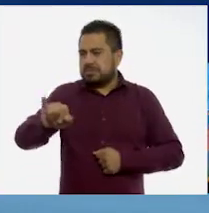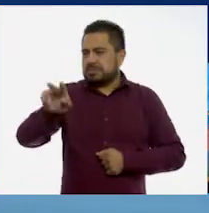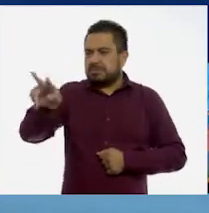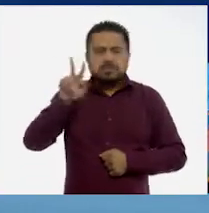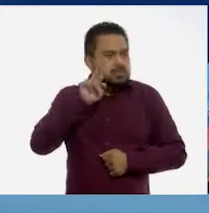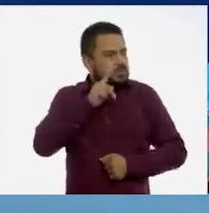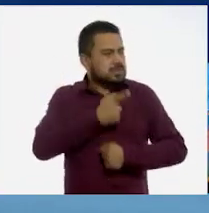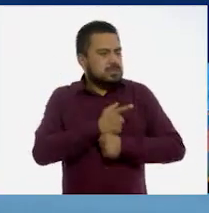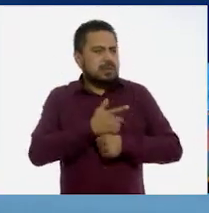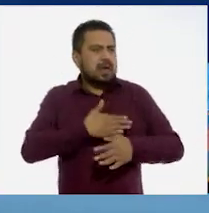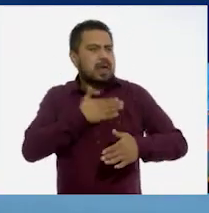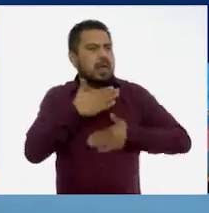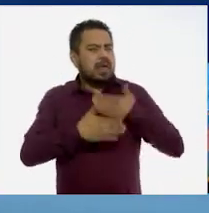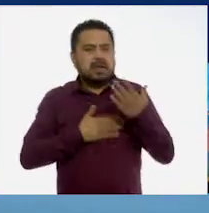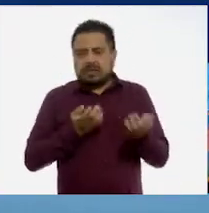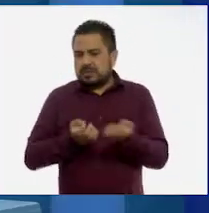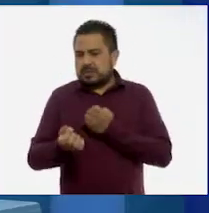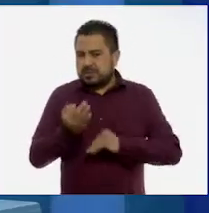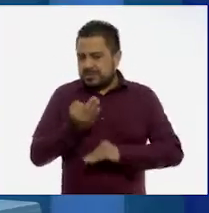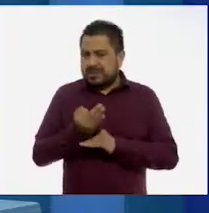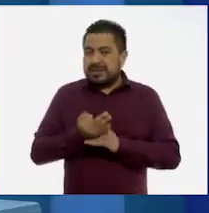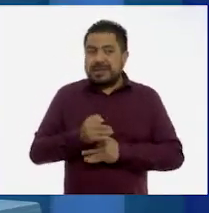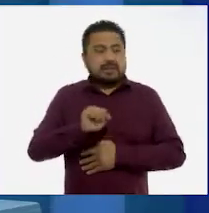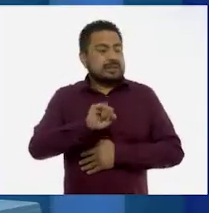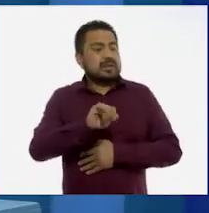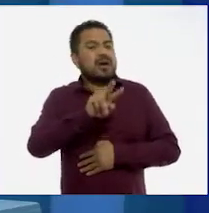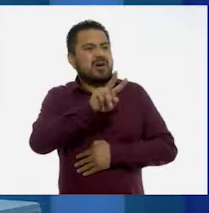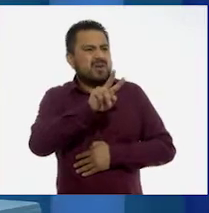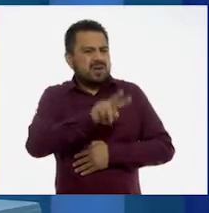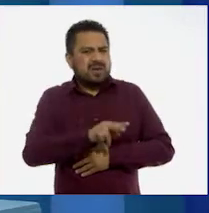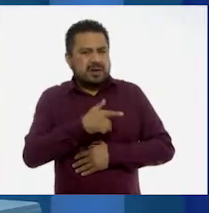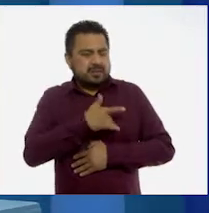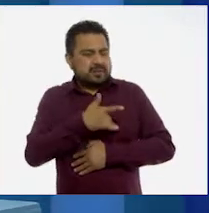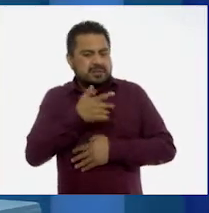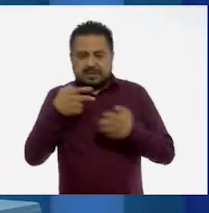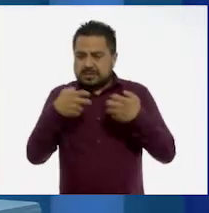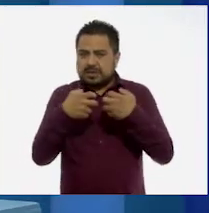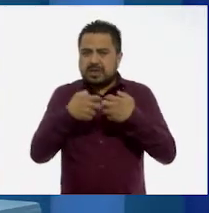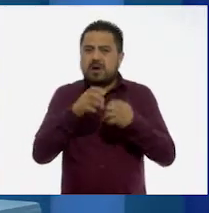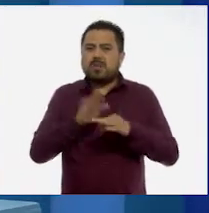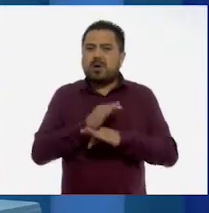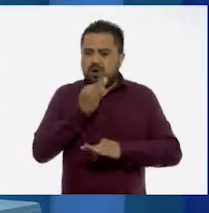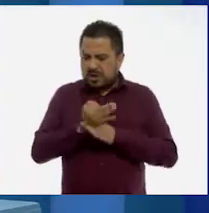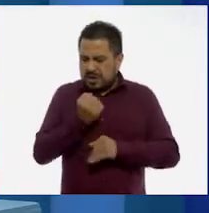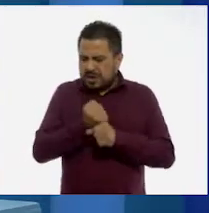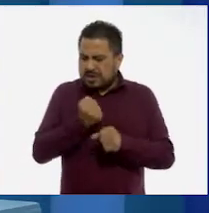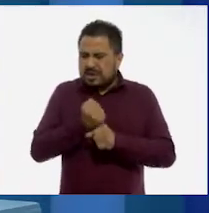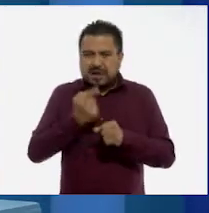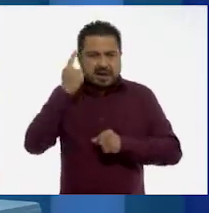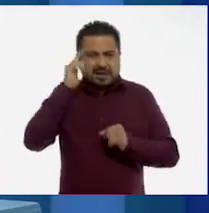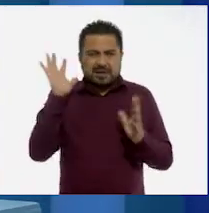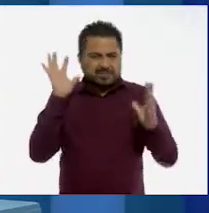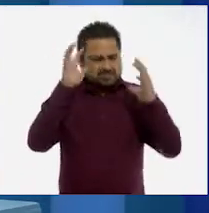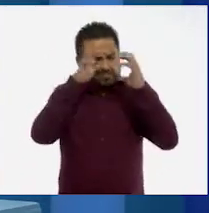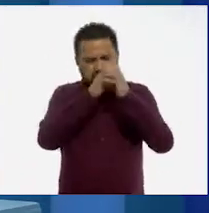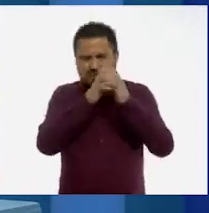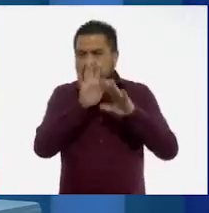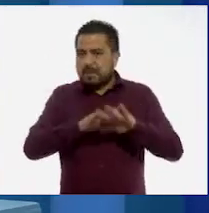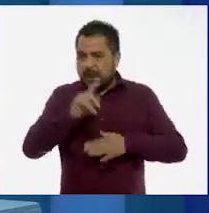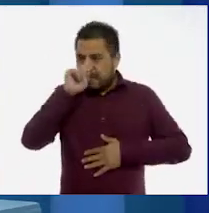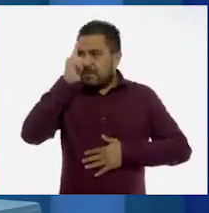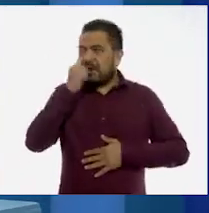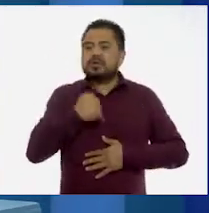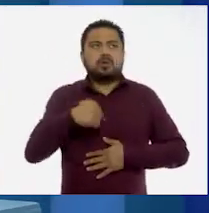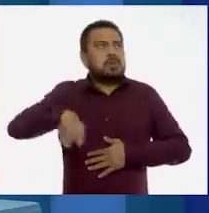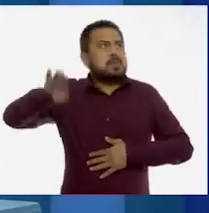muy divertido hacer este ejercicio. Ay, Gaby, la verdad es que ya me puse nerviosa porque lo estoy intentando hacer en mi cabeza y no es tan fácil como